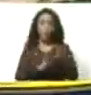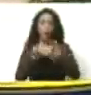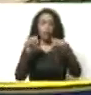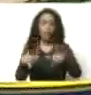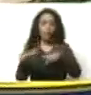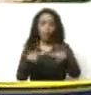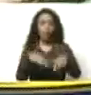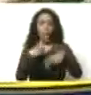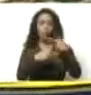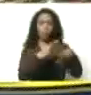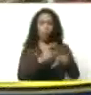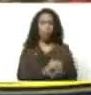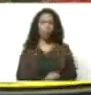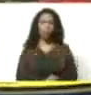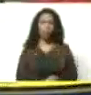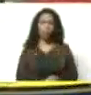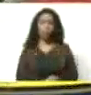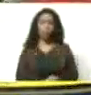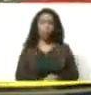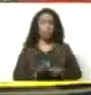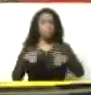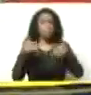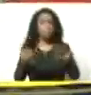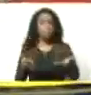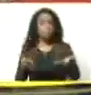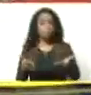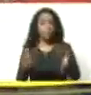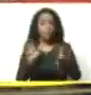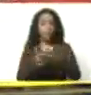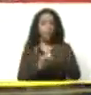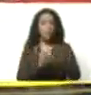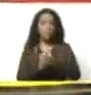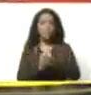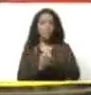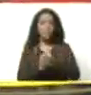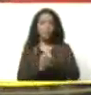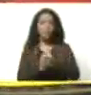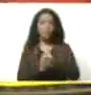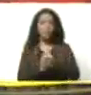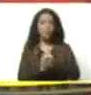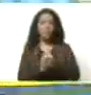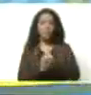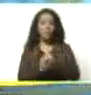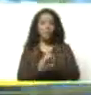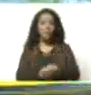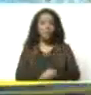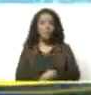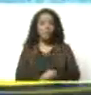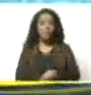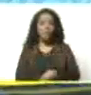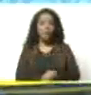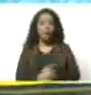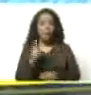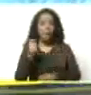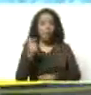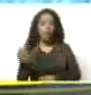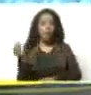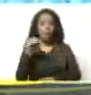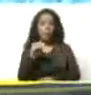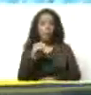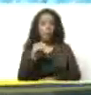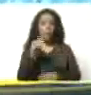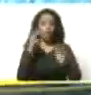productivo del cual el camarada andy hernández le va a hablar un poco más al respecto